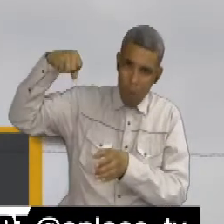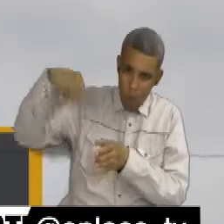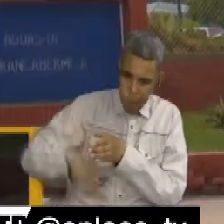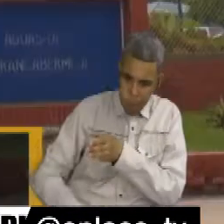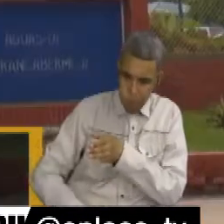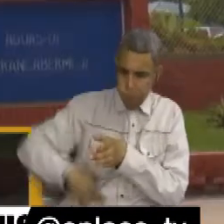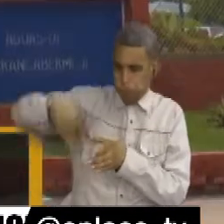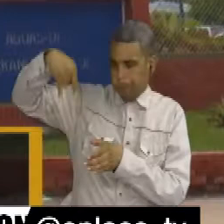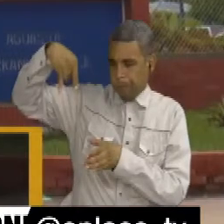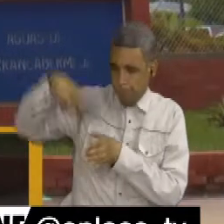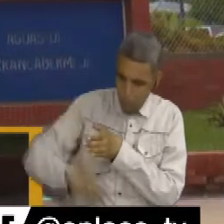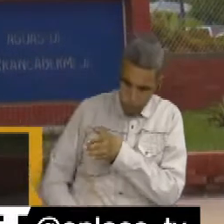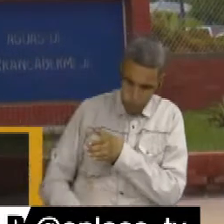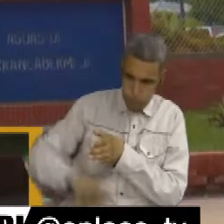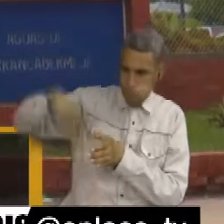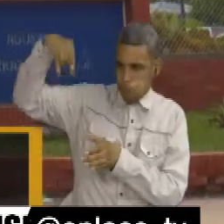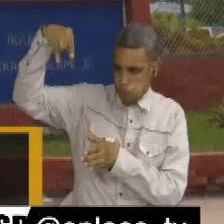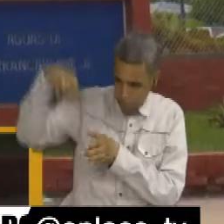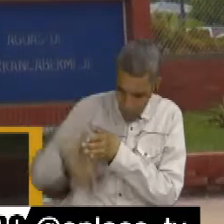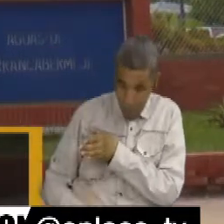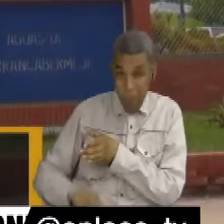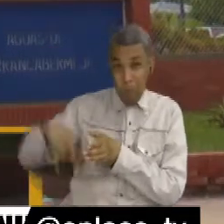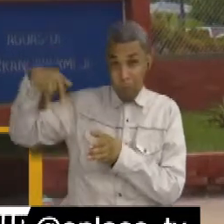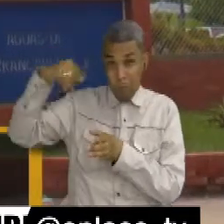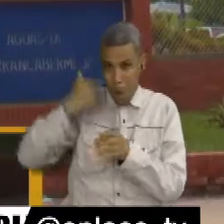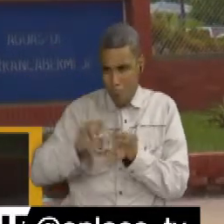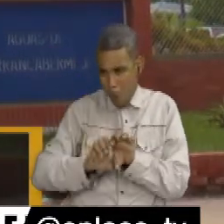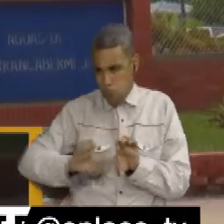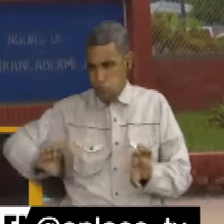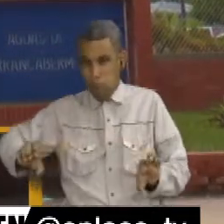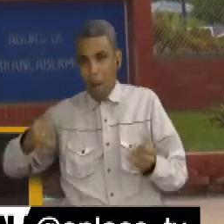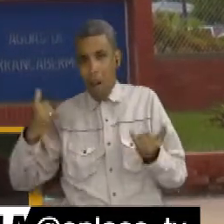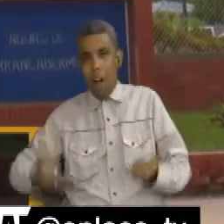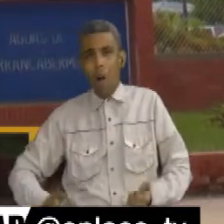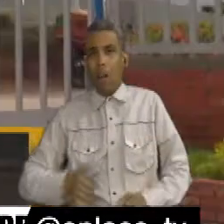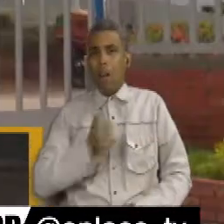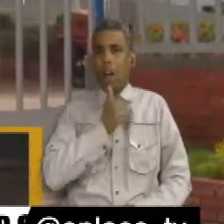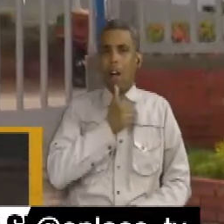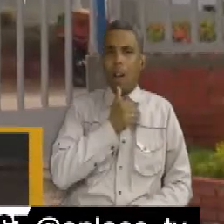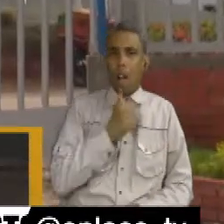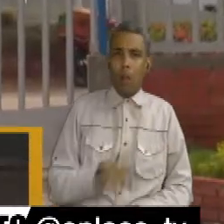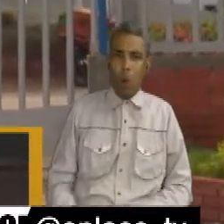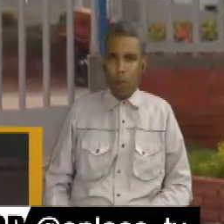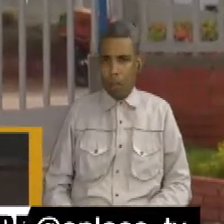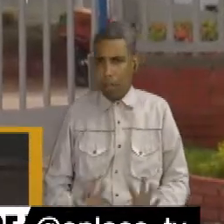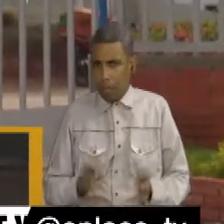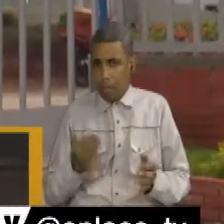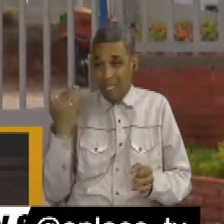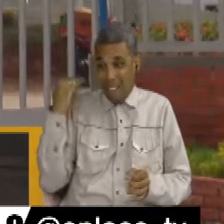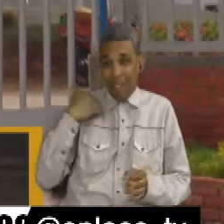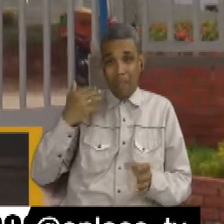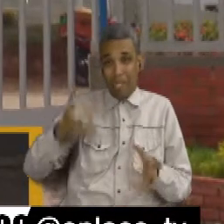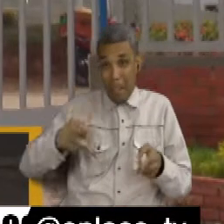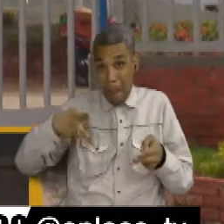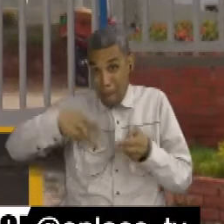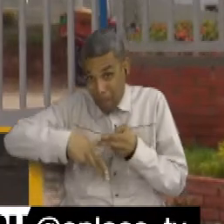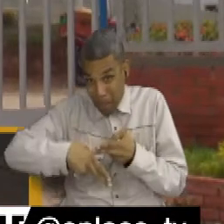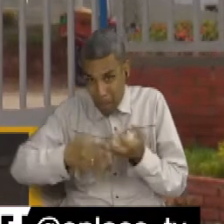en la ciudad. Según la empresa, en estos momentos el servicio se encuentra normalizado.